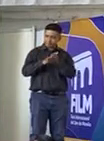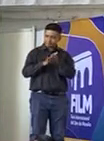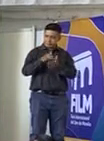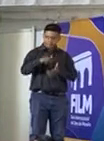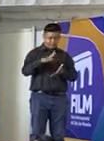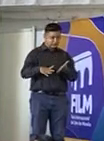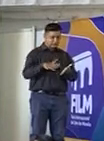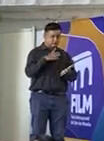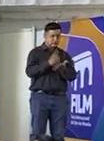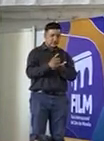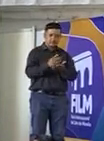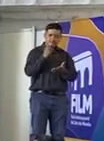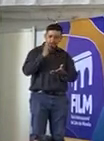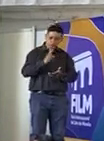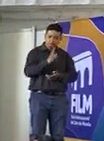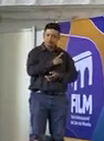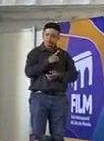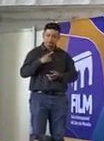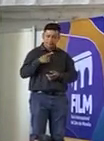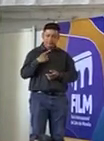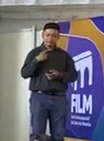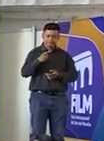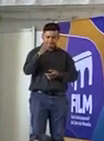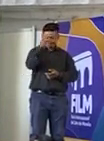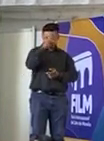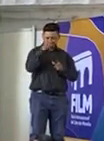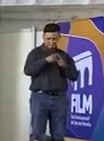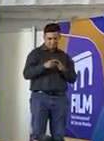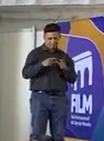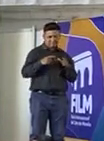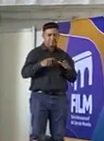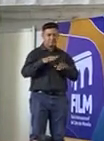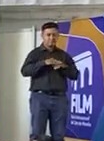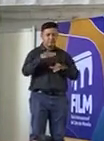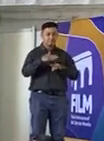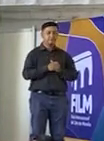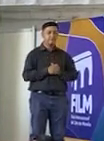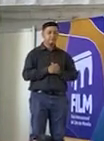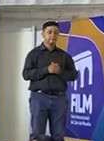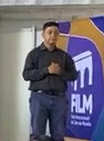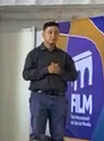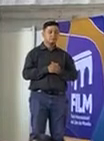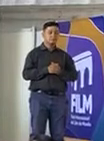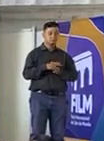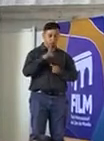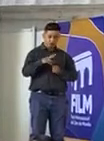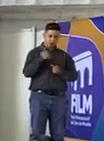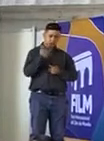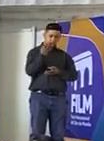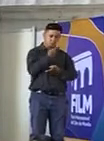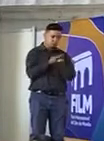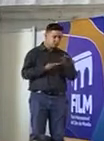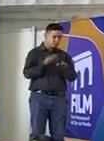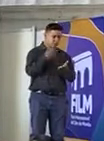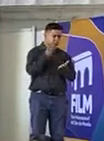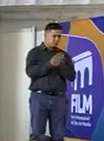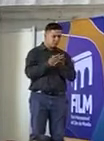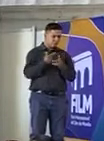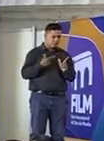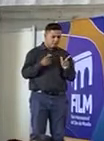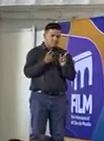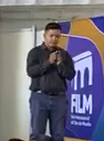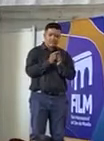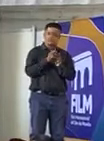dinamismo cultural es inmenso. Quiero compartir con ustedes brevemente que sí,